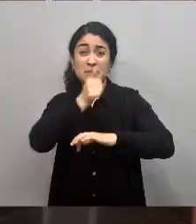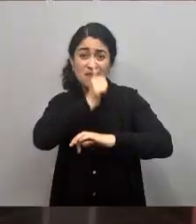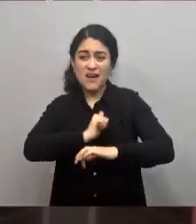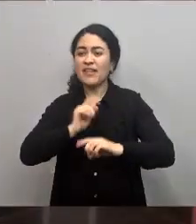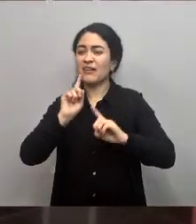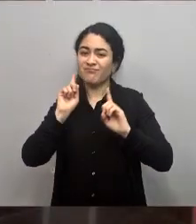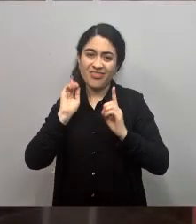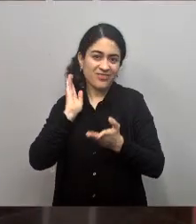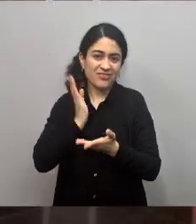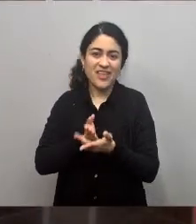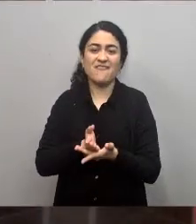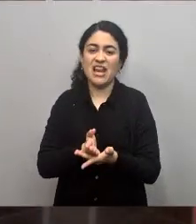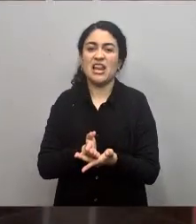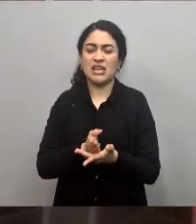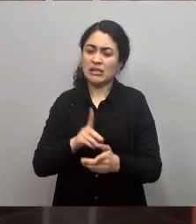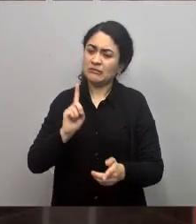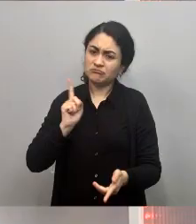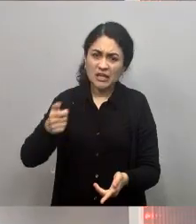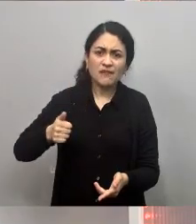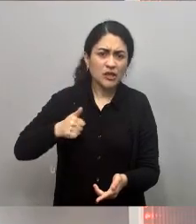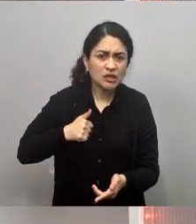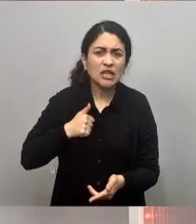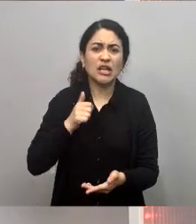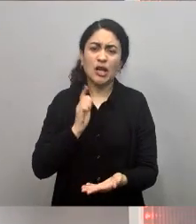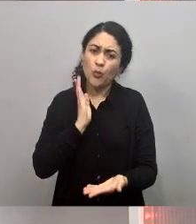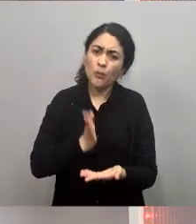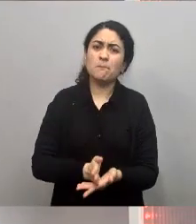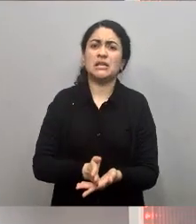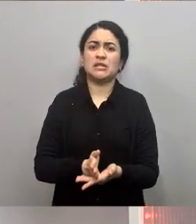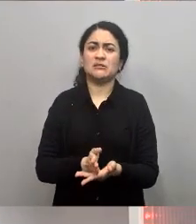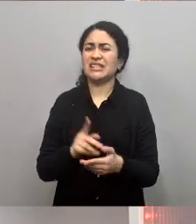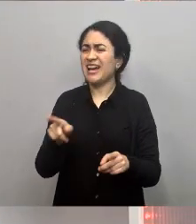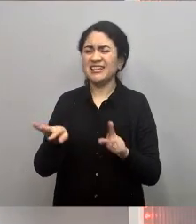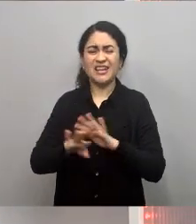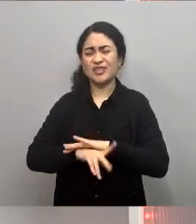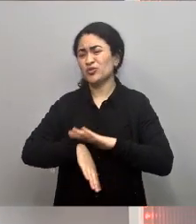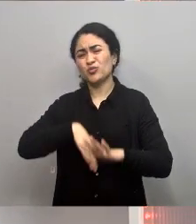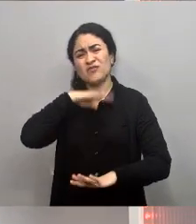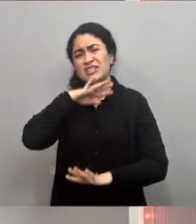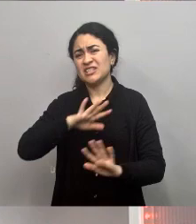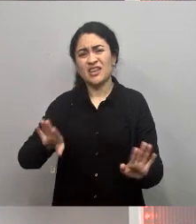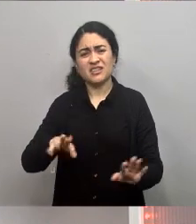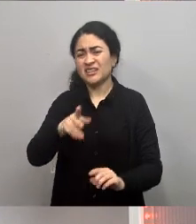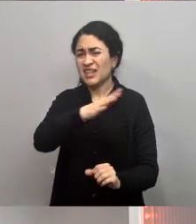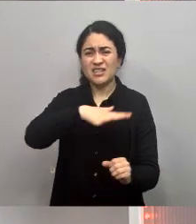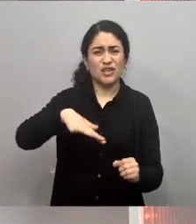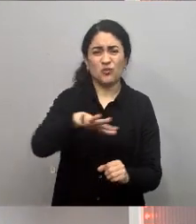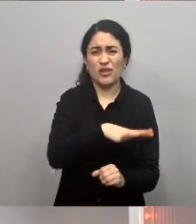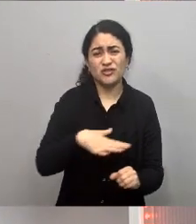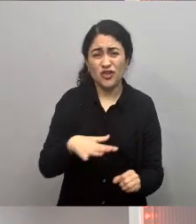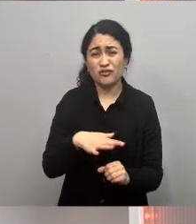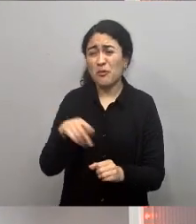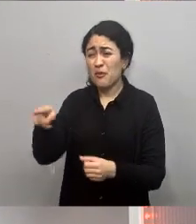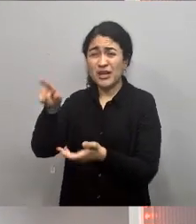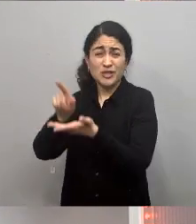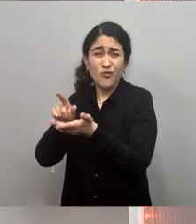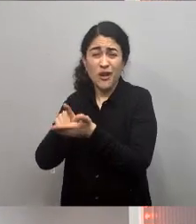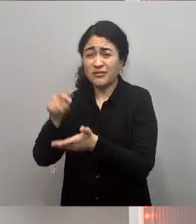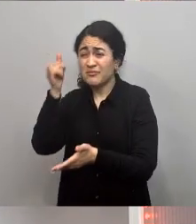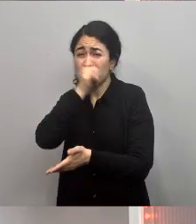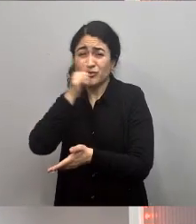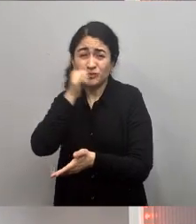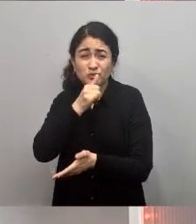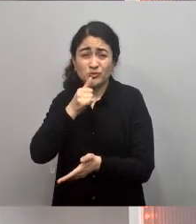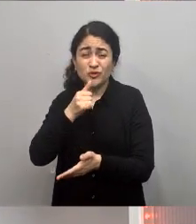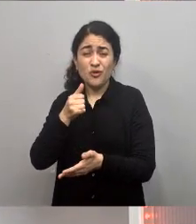Esperemos que se cumpla, porque por ya está supuesto. bueno de que este tipo de situaciones ya terminen. Insisto, llamar a una zona de sacrificio, Sí. la verdad es